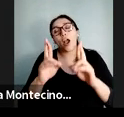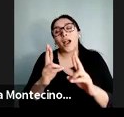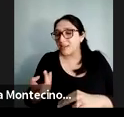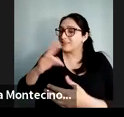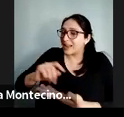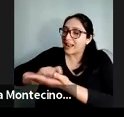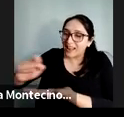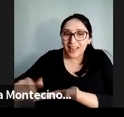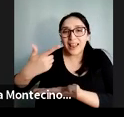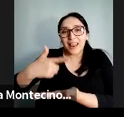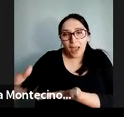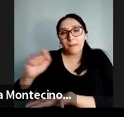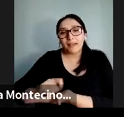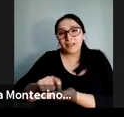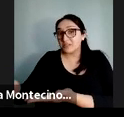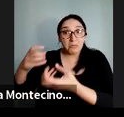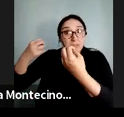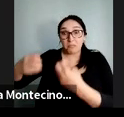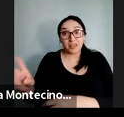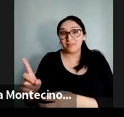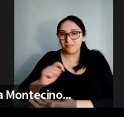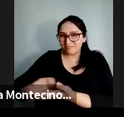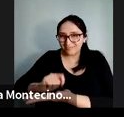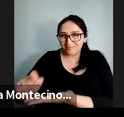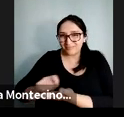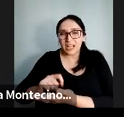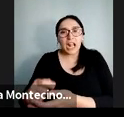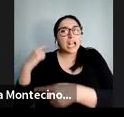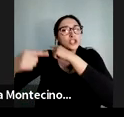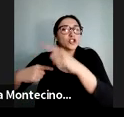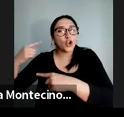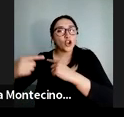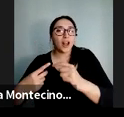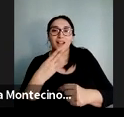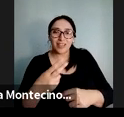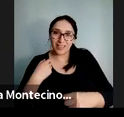lápiz, tratemos de ir dejando un trazado histórico de lo que hacemos.